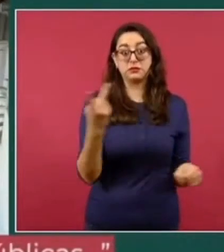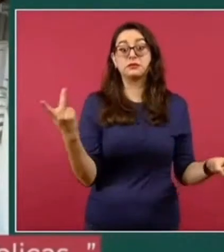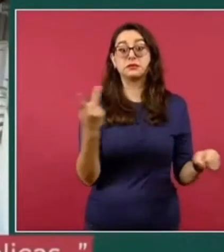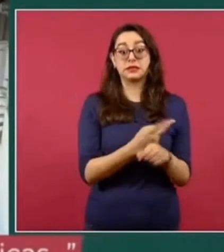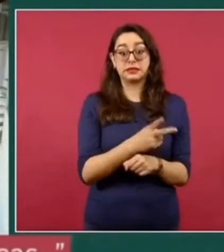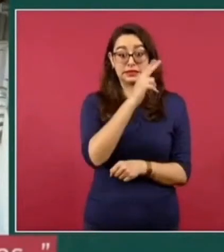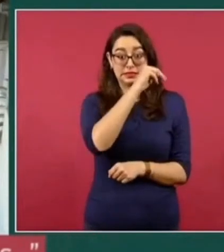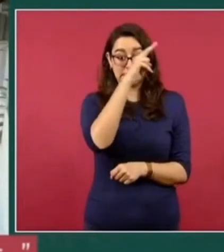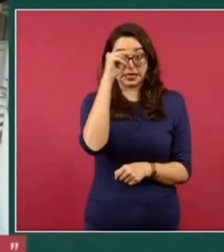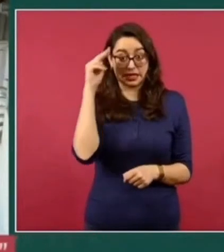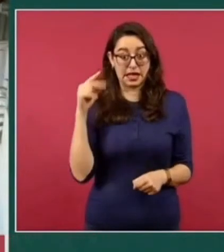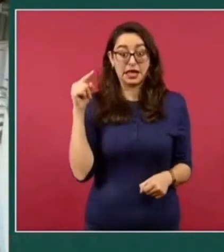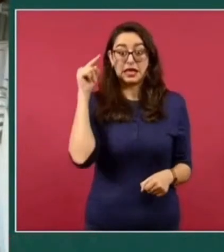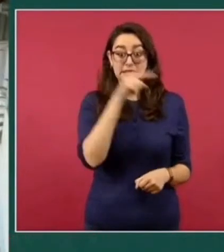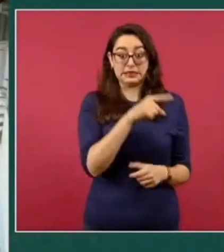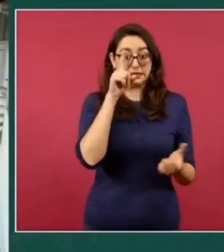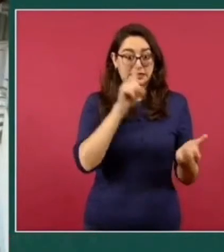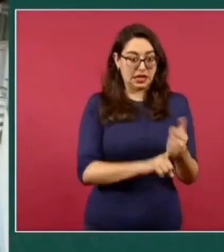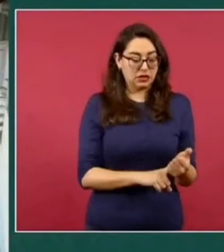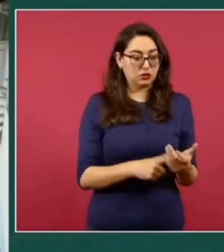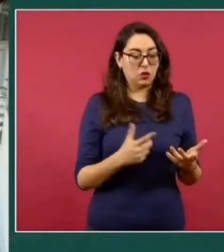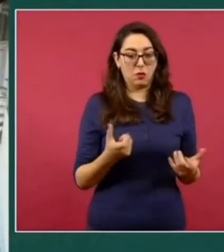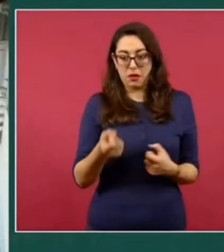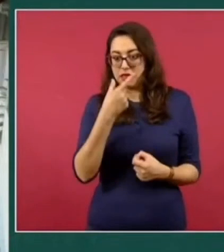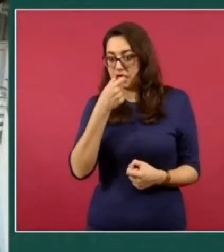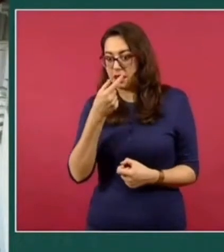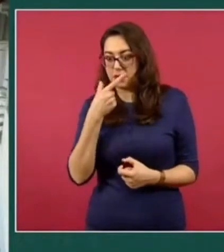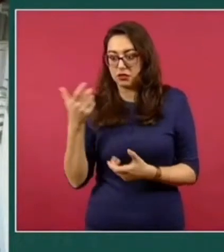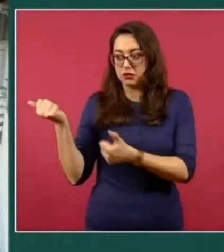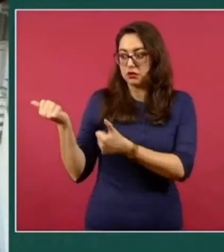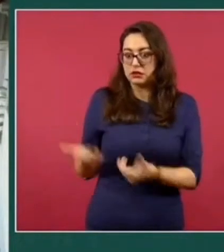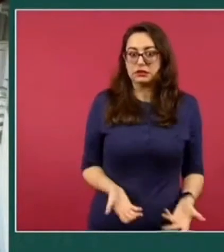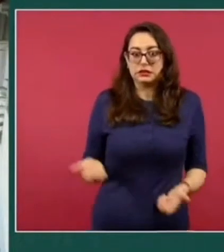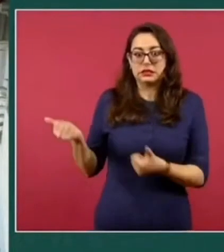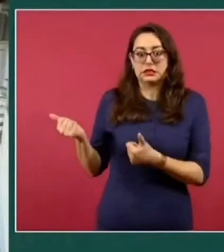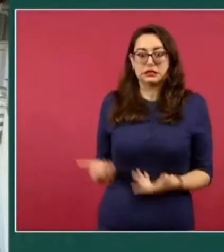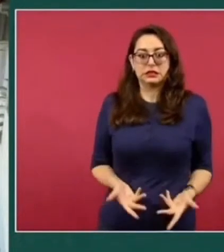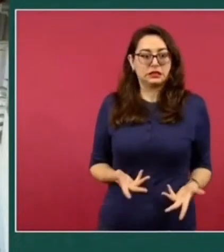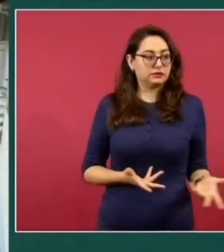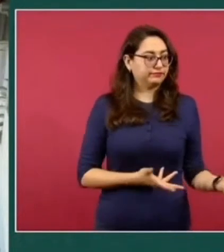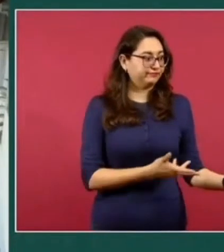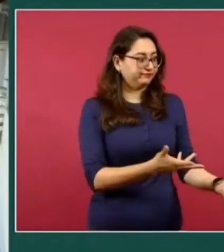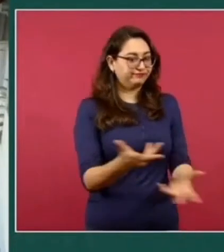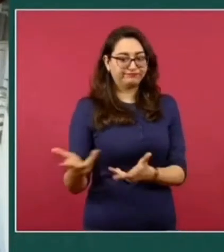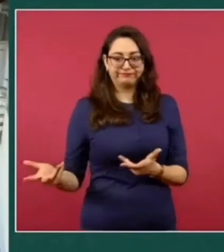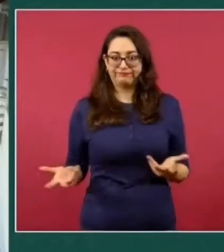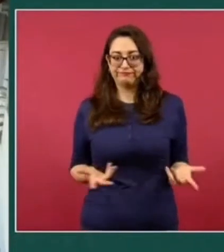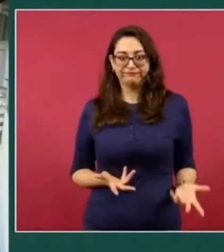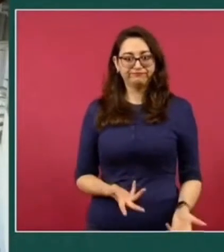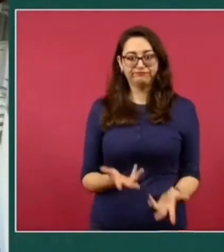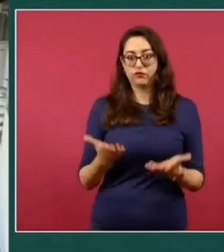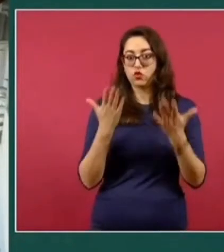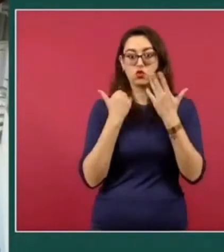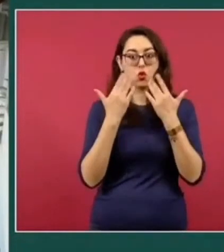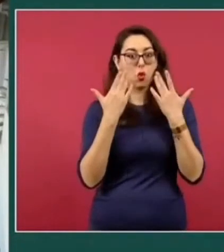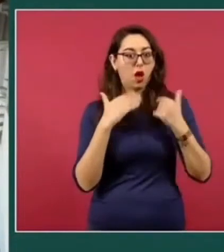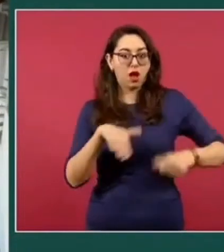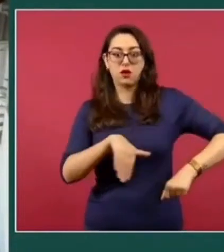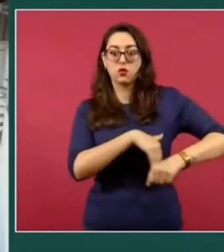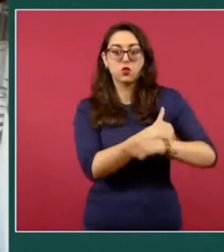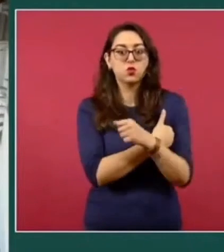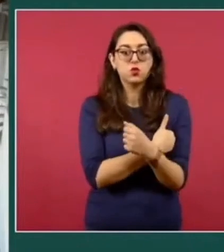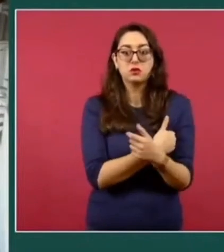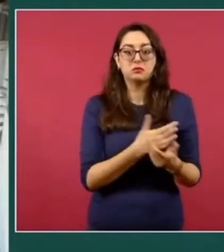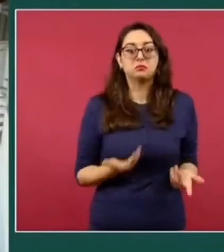medicamentos llegaban y se iban acomodando en donde se podía, a veces incluso en los pasillos de los hospitales, sin ningún control, y ahí podían estar